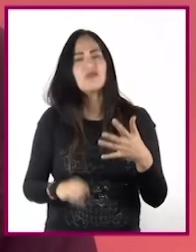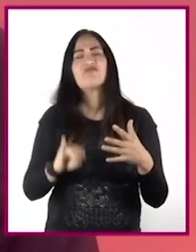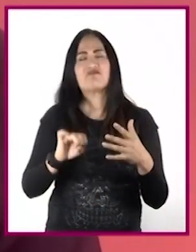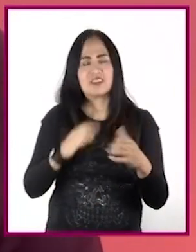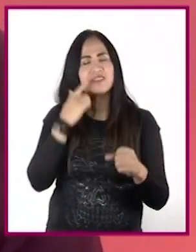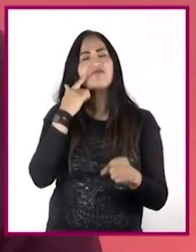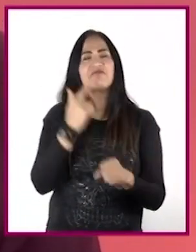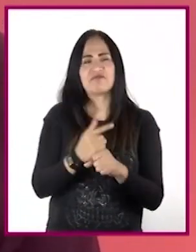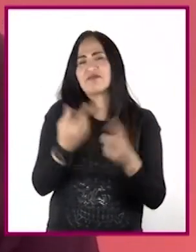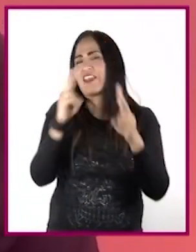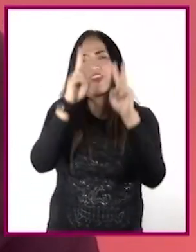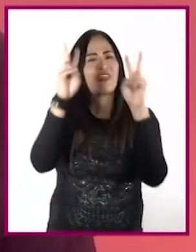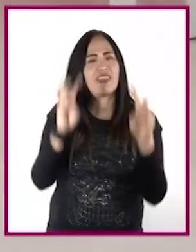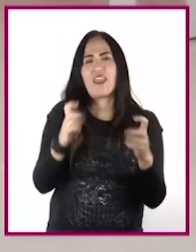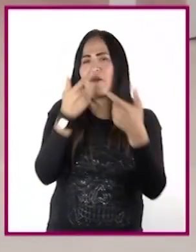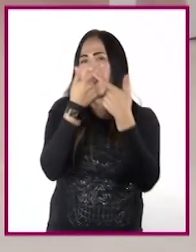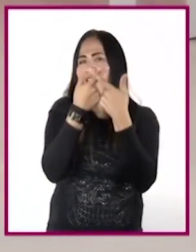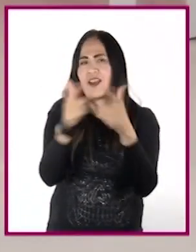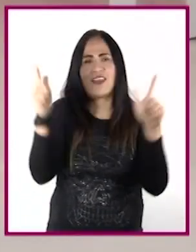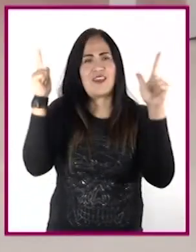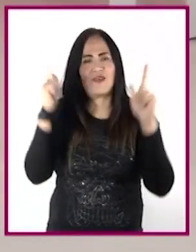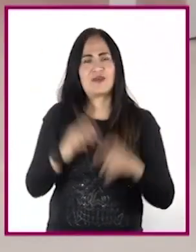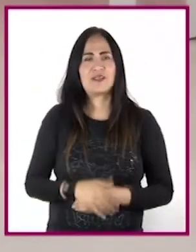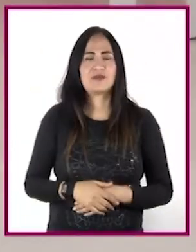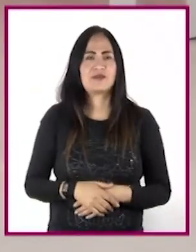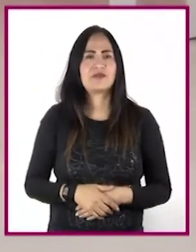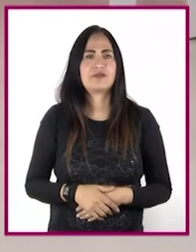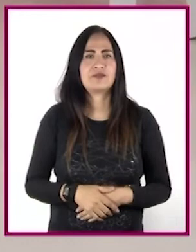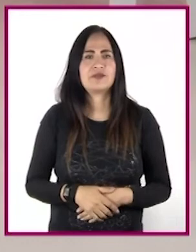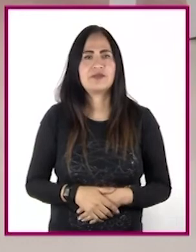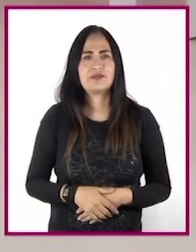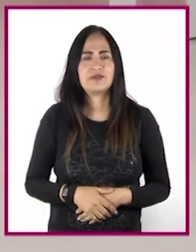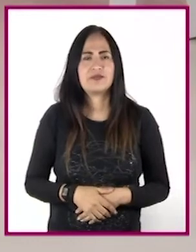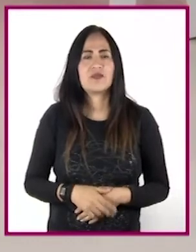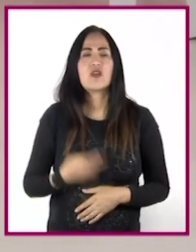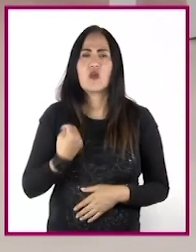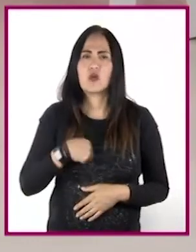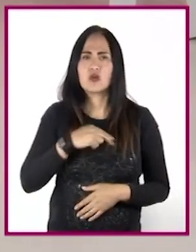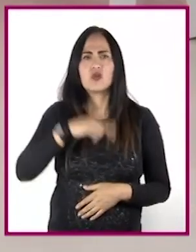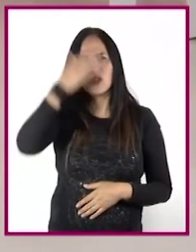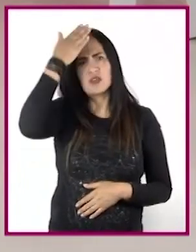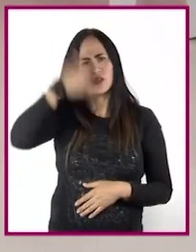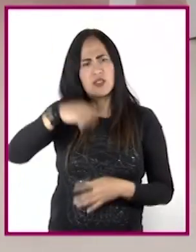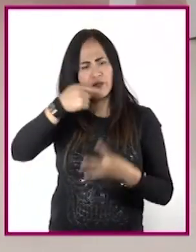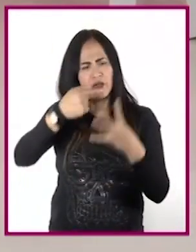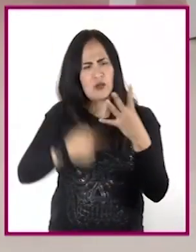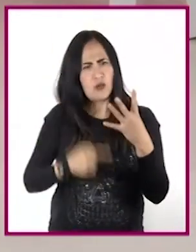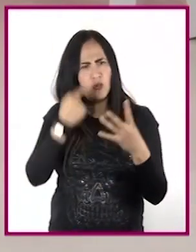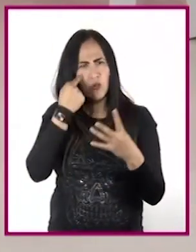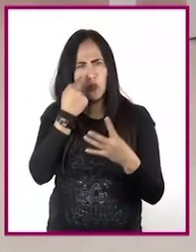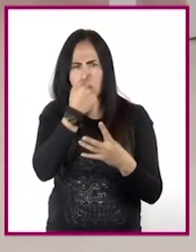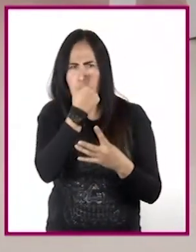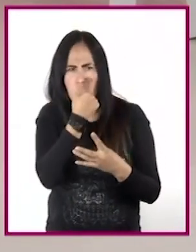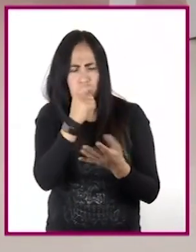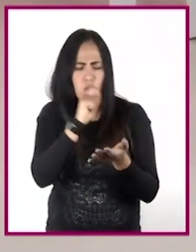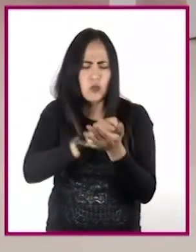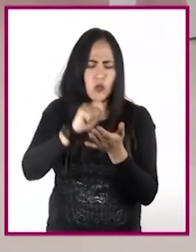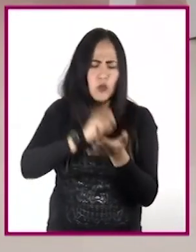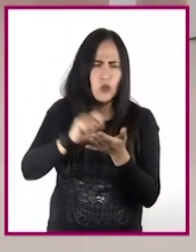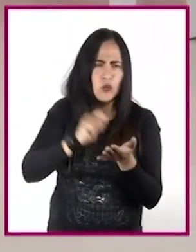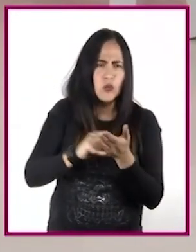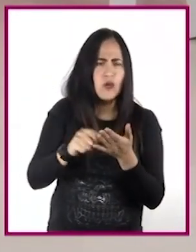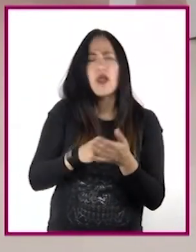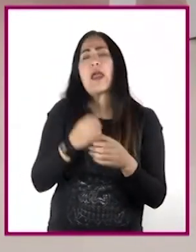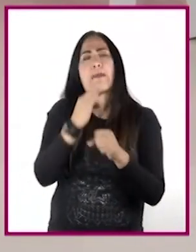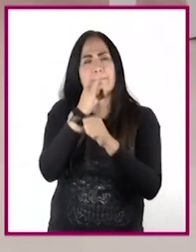tocar cualquier tema. Solamente debemos saber darle el enfoque y realizar la